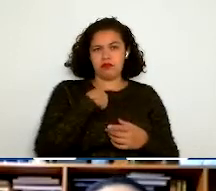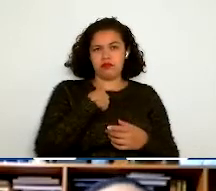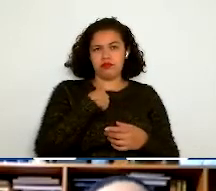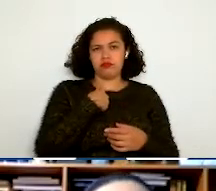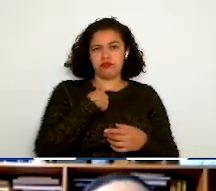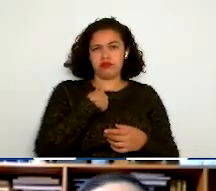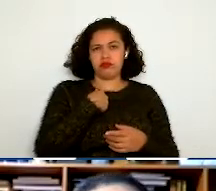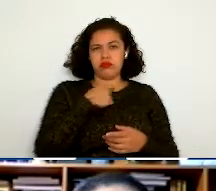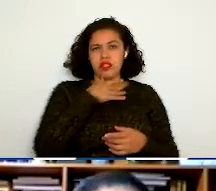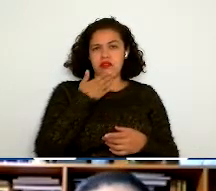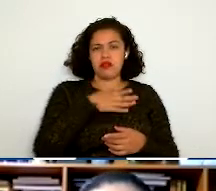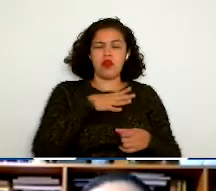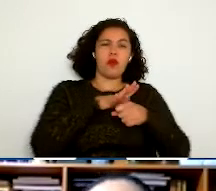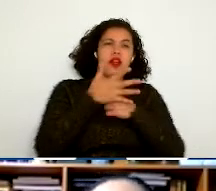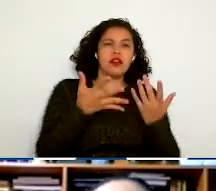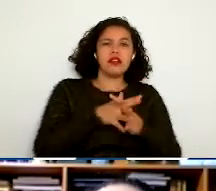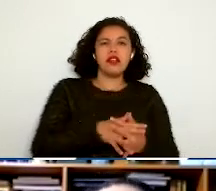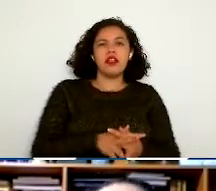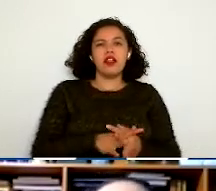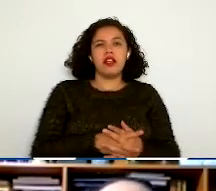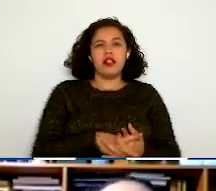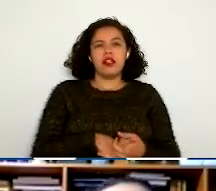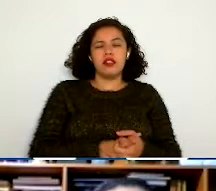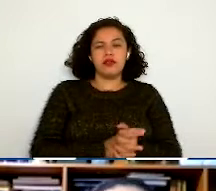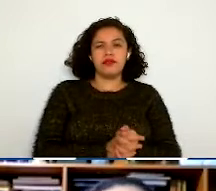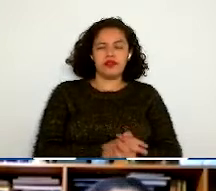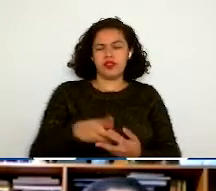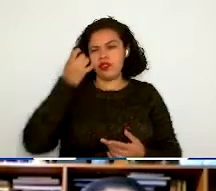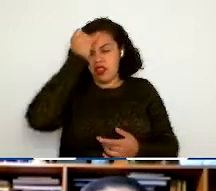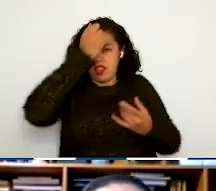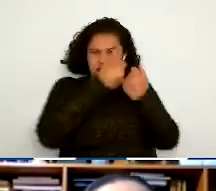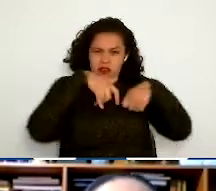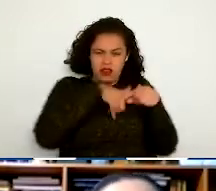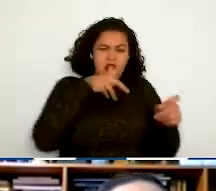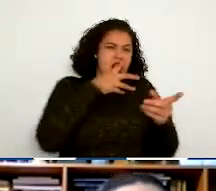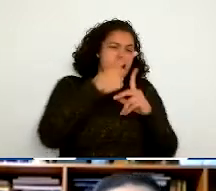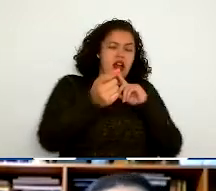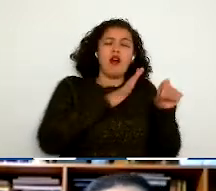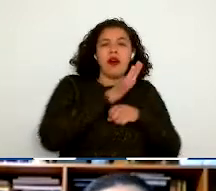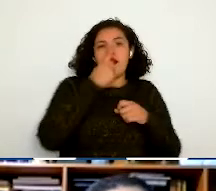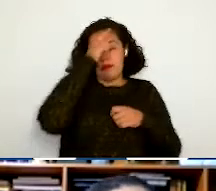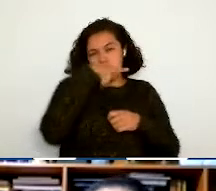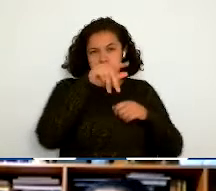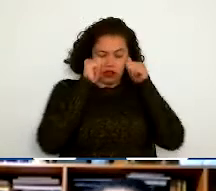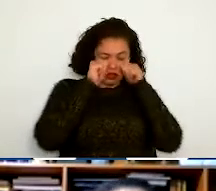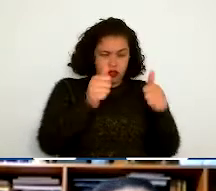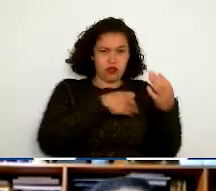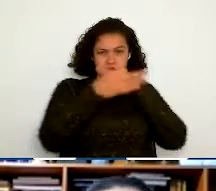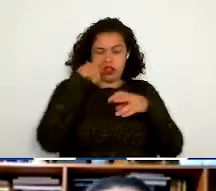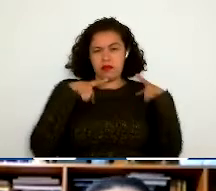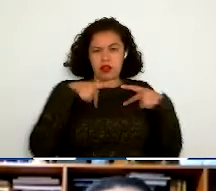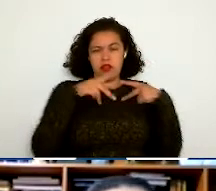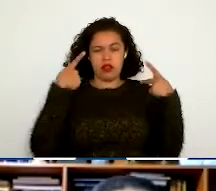¿Con qué satisfacción se van? ¿Con qué constructo social se van respecto a la atención que le dio todo el